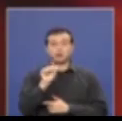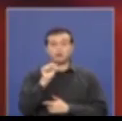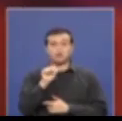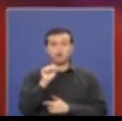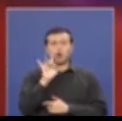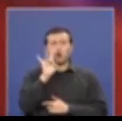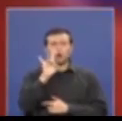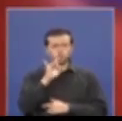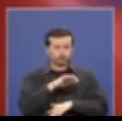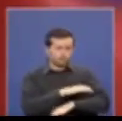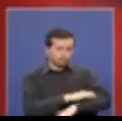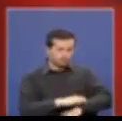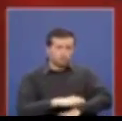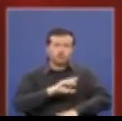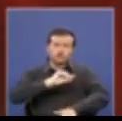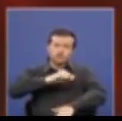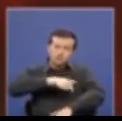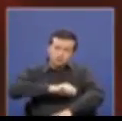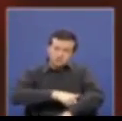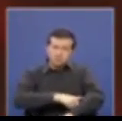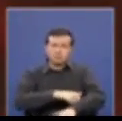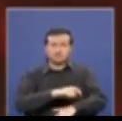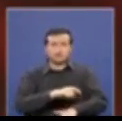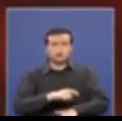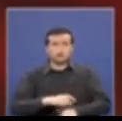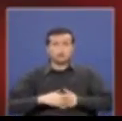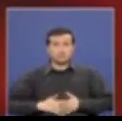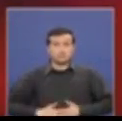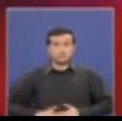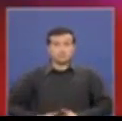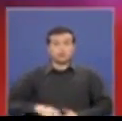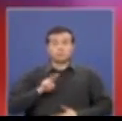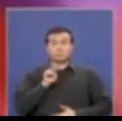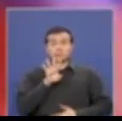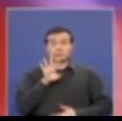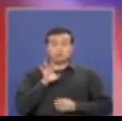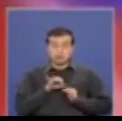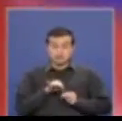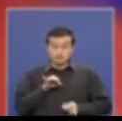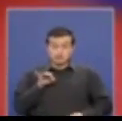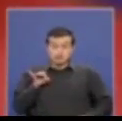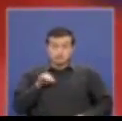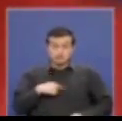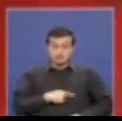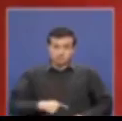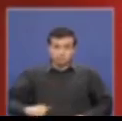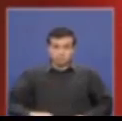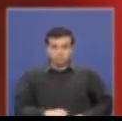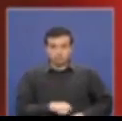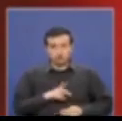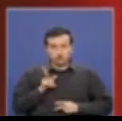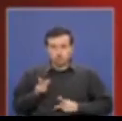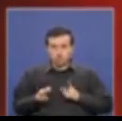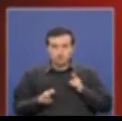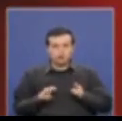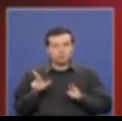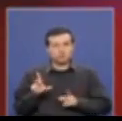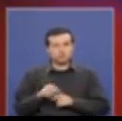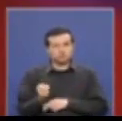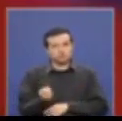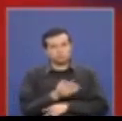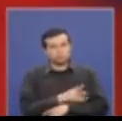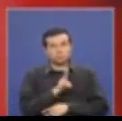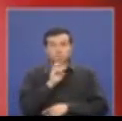8 placas, un tornillo. Tiene en el estómago, le extirparon 25 centímetros de intestino delgado.